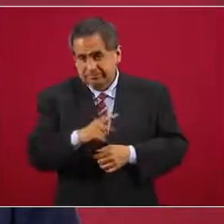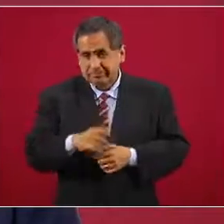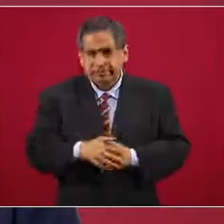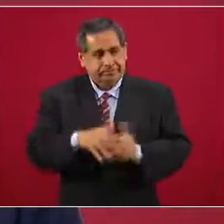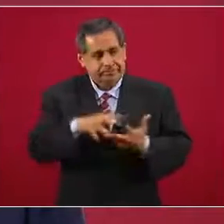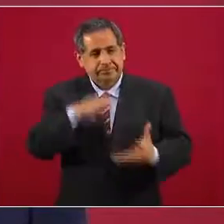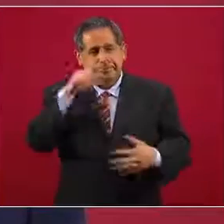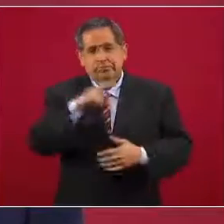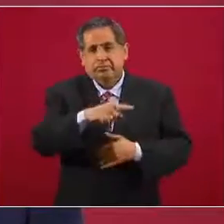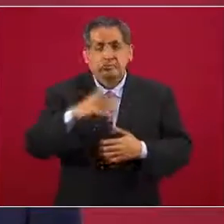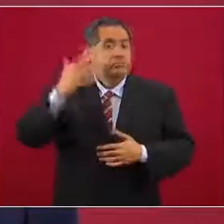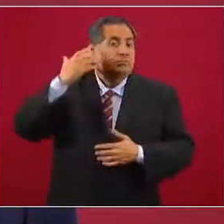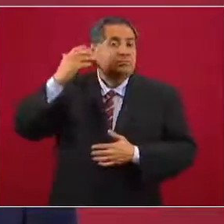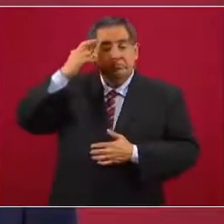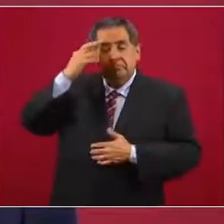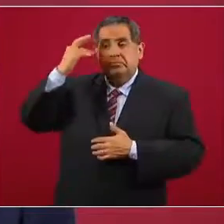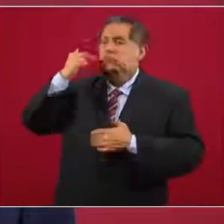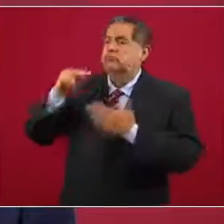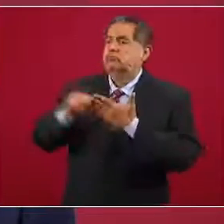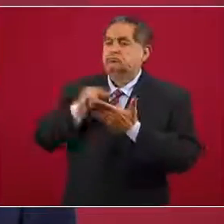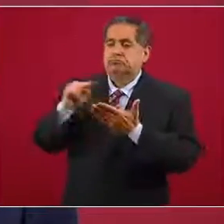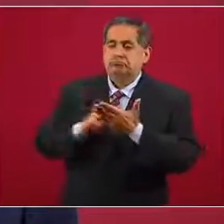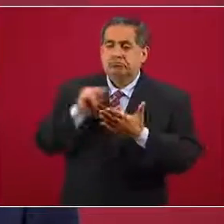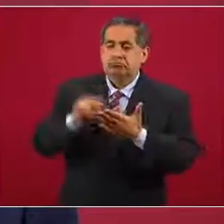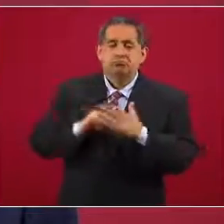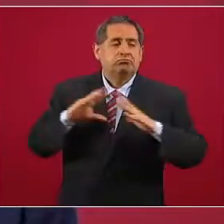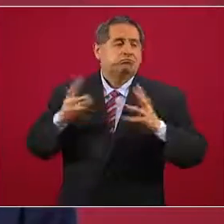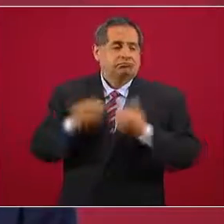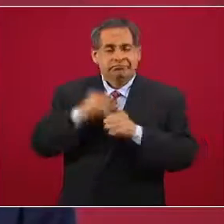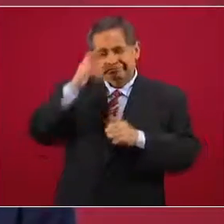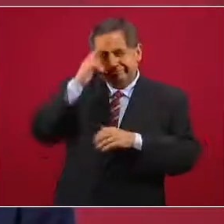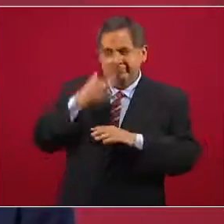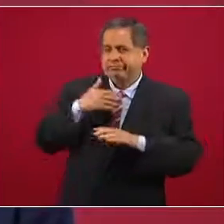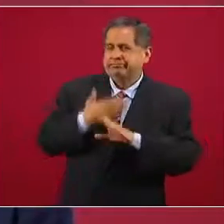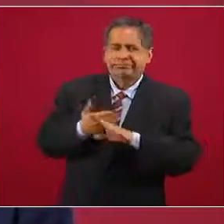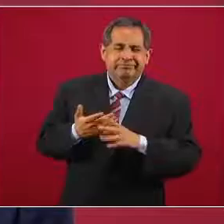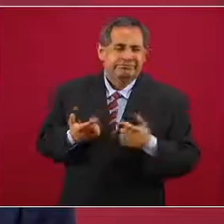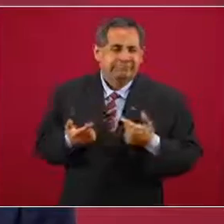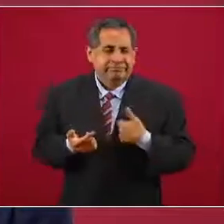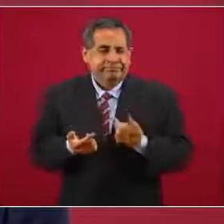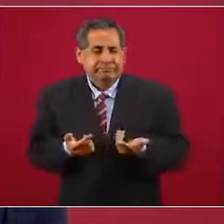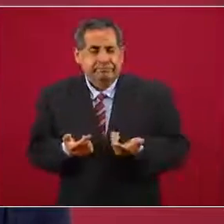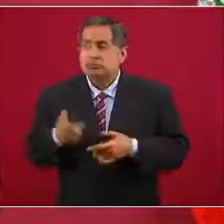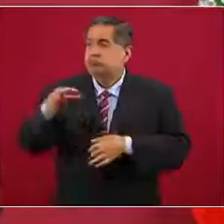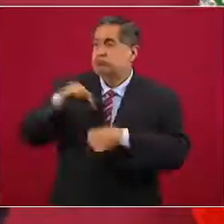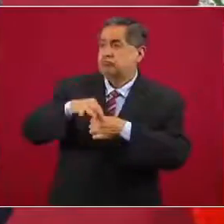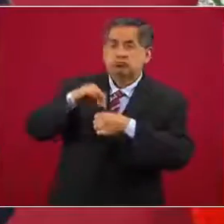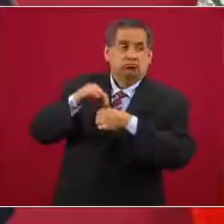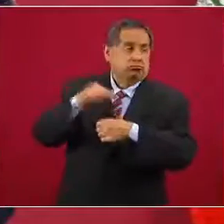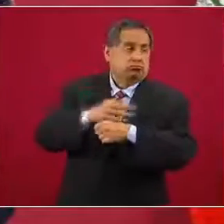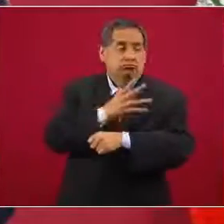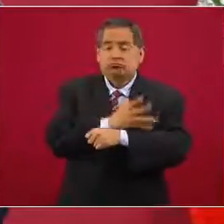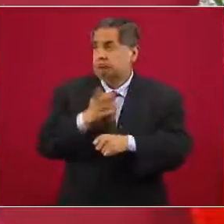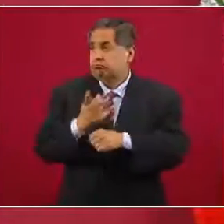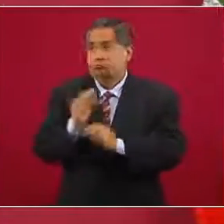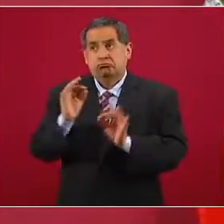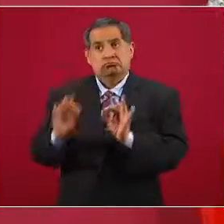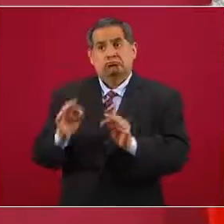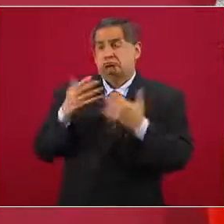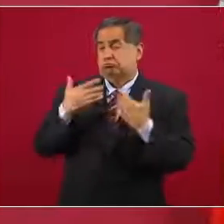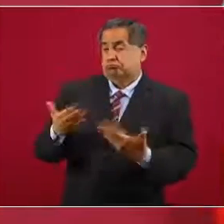la mayoría, firmaron en aquel entonces de que las elecciones habían